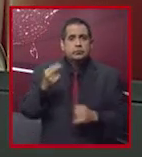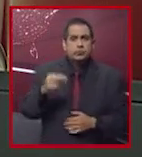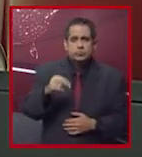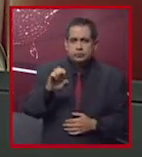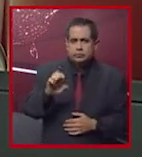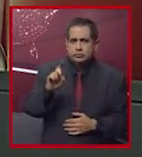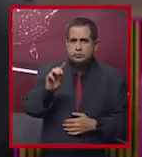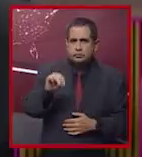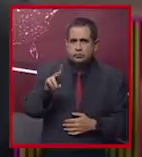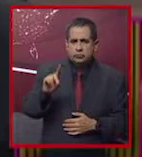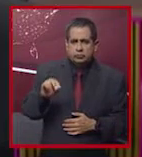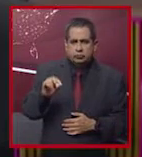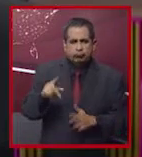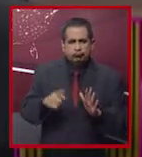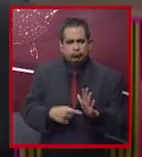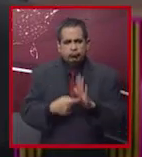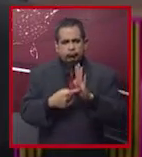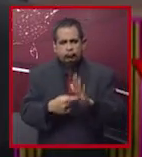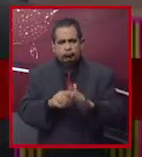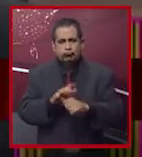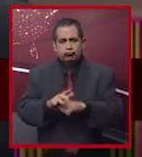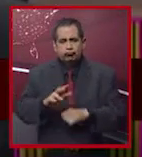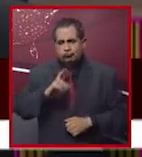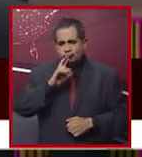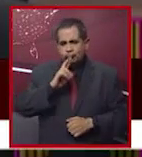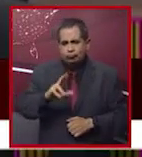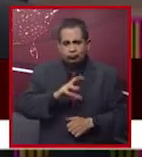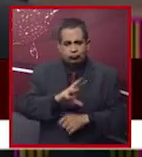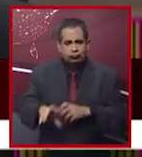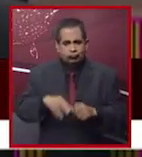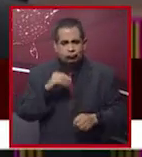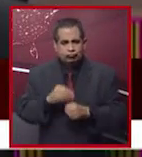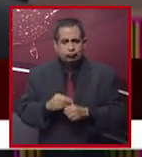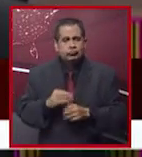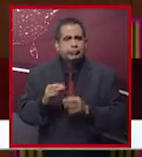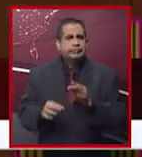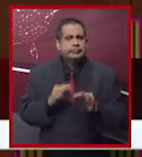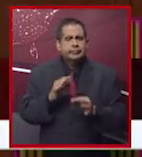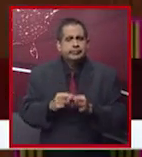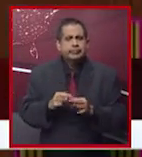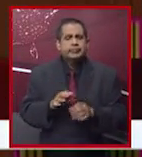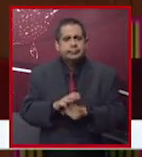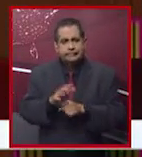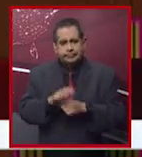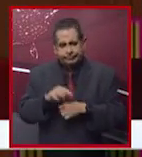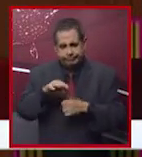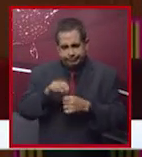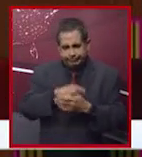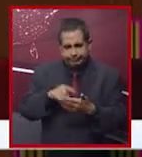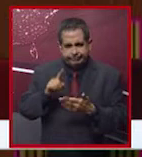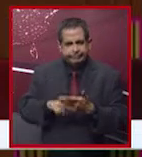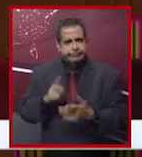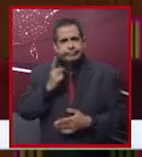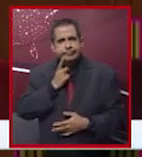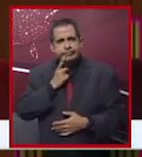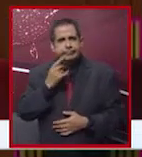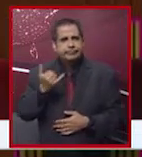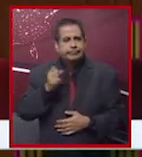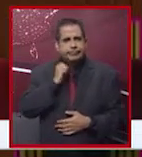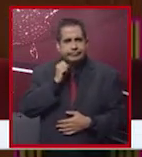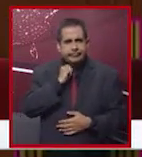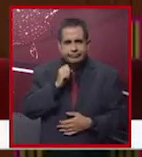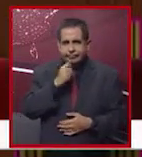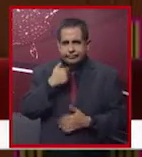Jacobo Molina, presentó al Pleno los resultados del cómputo de votos de las elecciones de los diputados y senadores